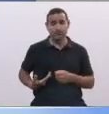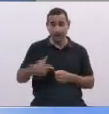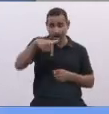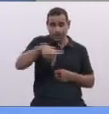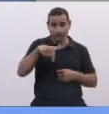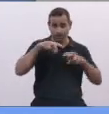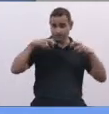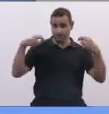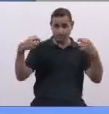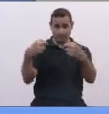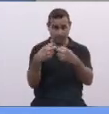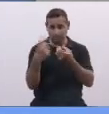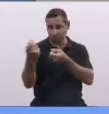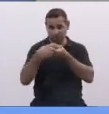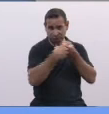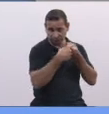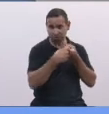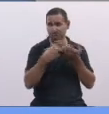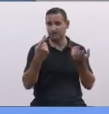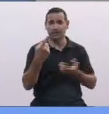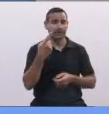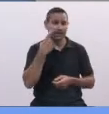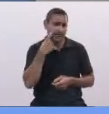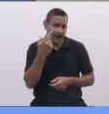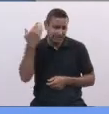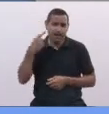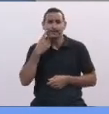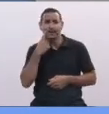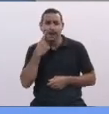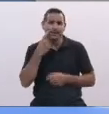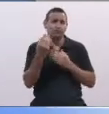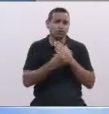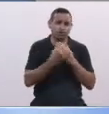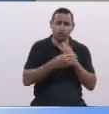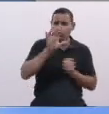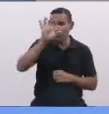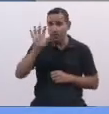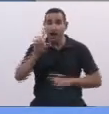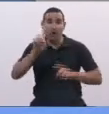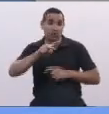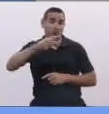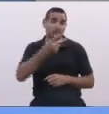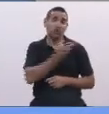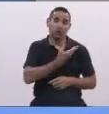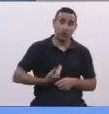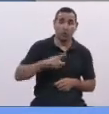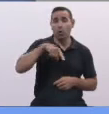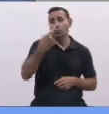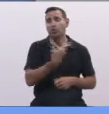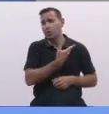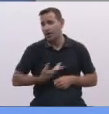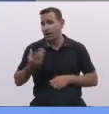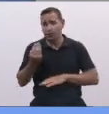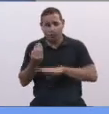los que estamos acá fuimos intendentes, ministros provinciales, algunos vicegobernador, otro